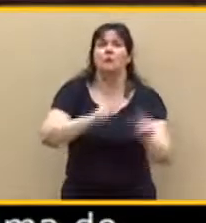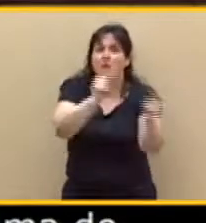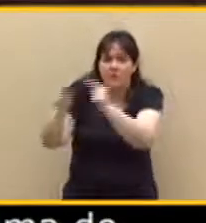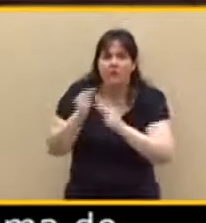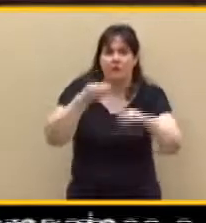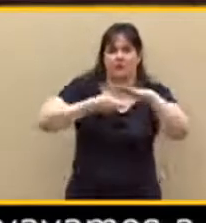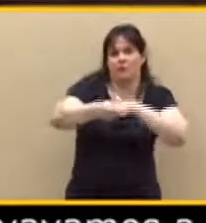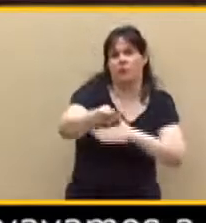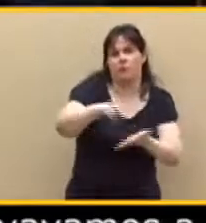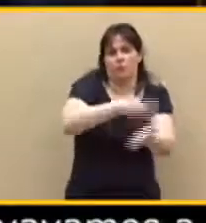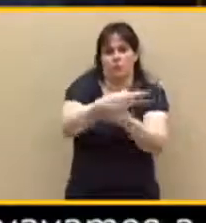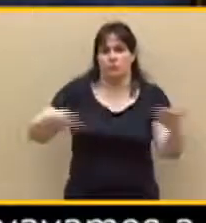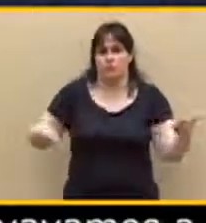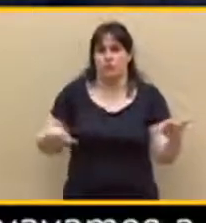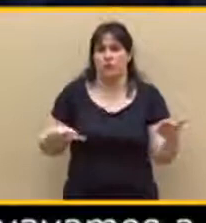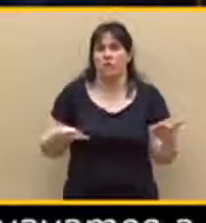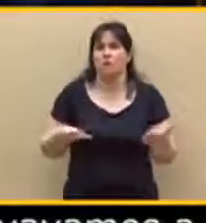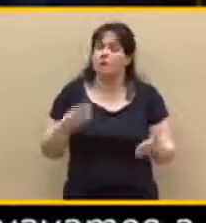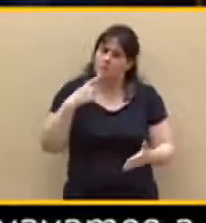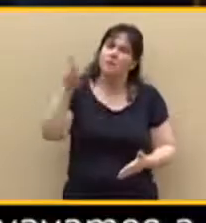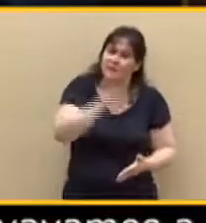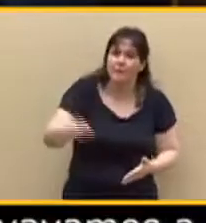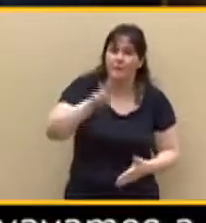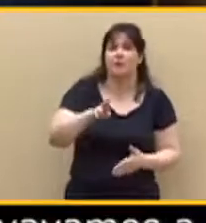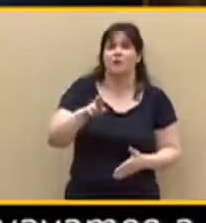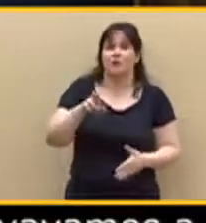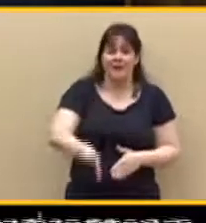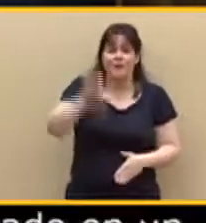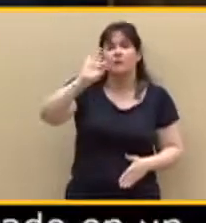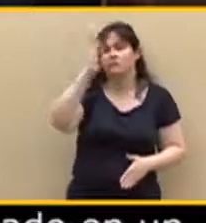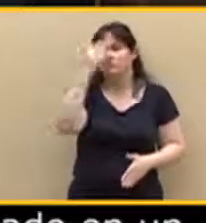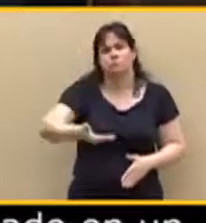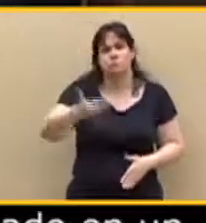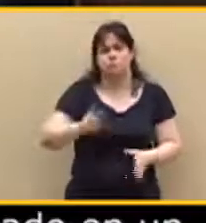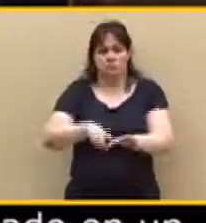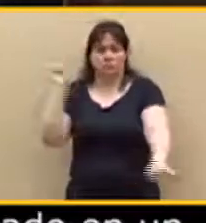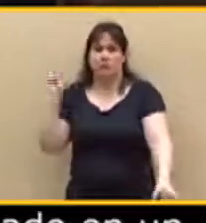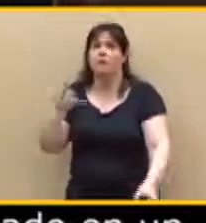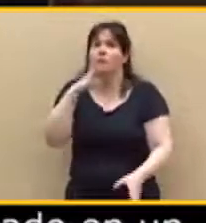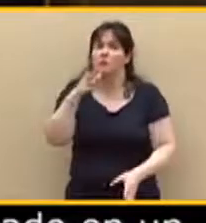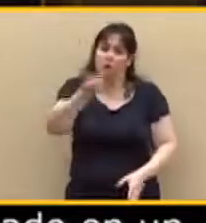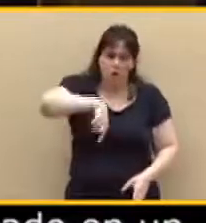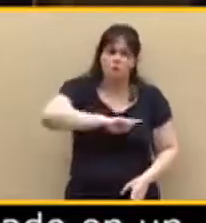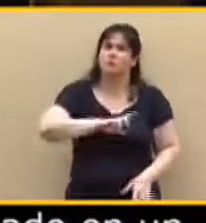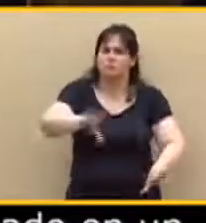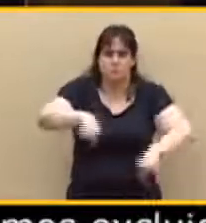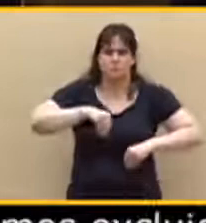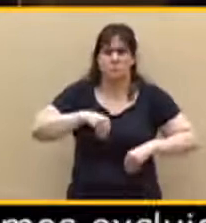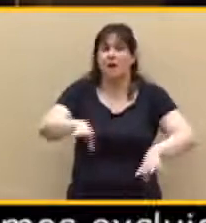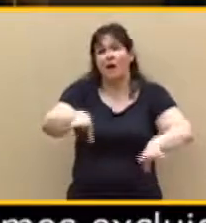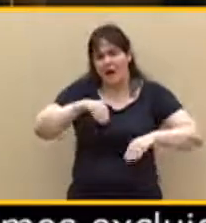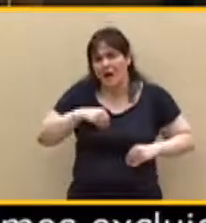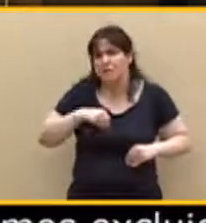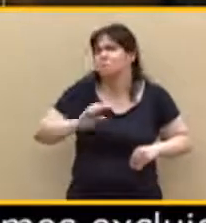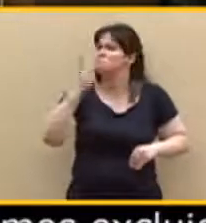censura. Insisto que estamos excluidas de las decisiones importantes mientras hemos asumido y asumimos más que nadie el peso